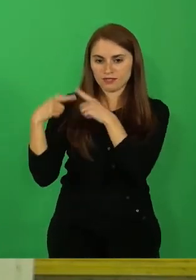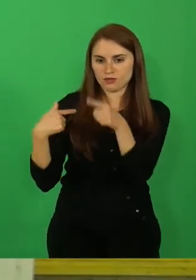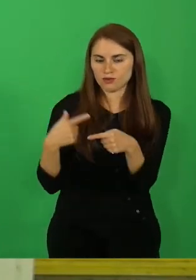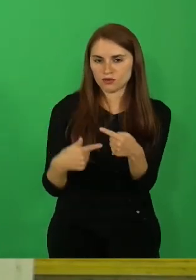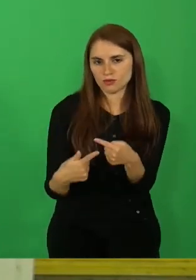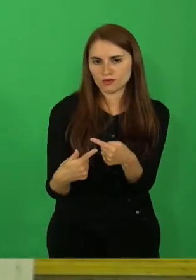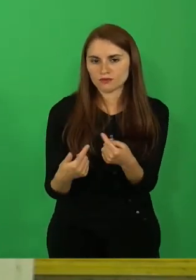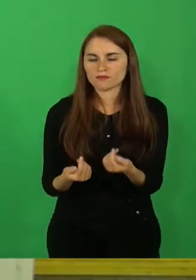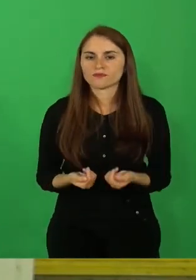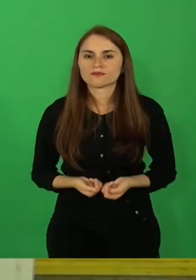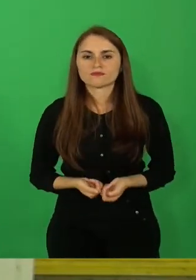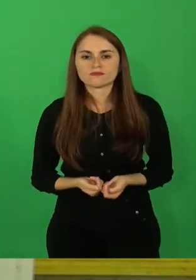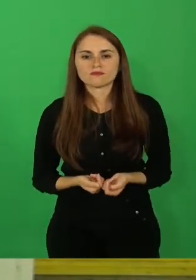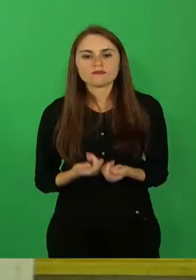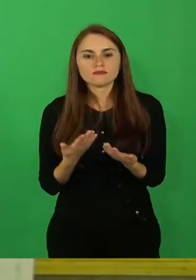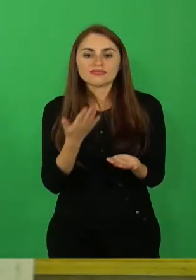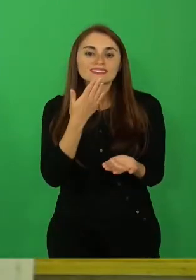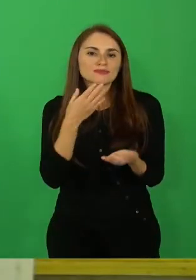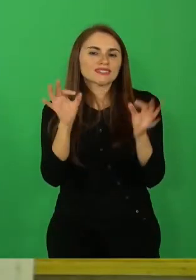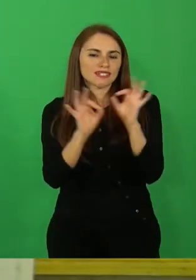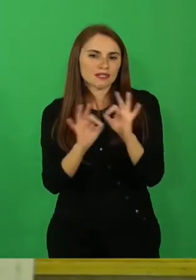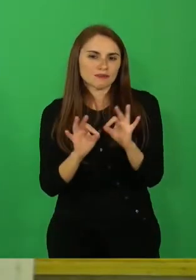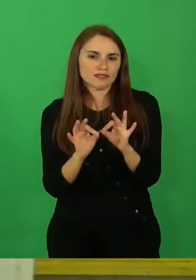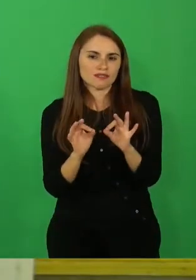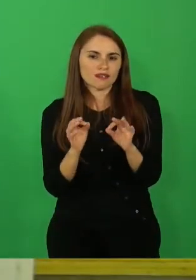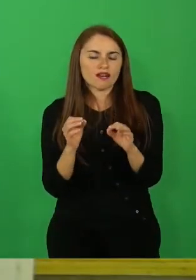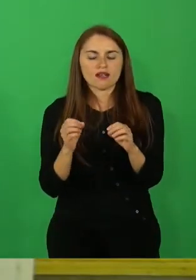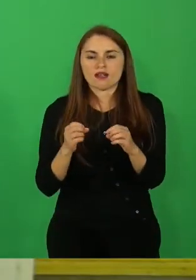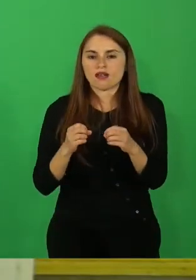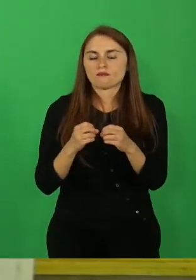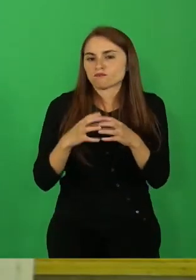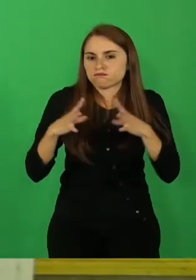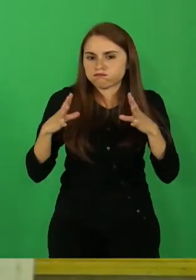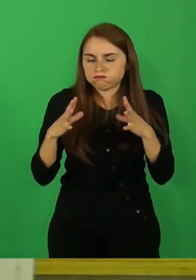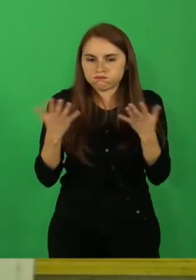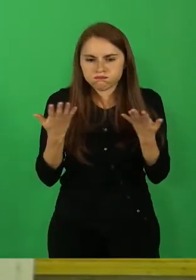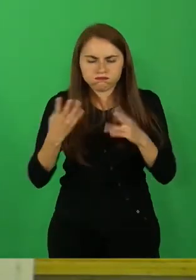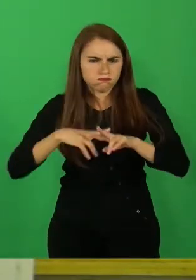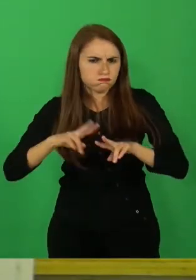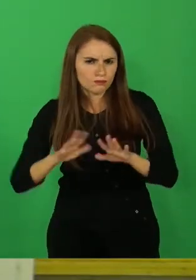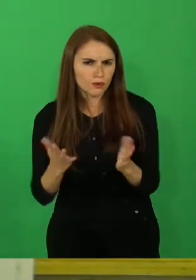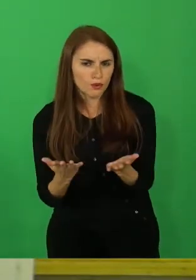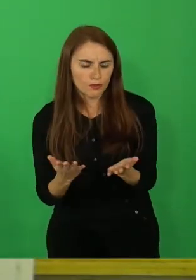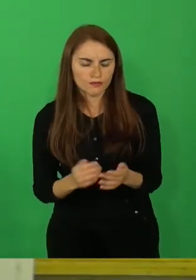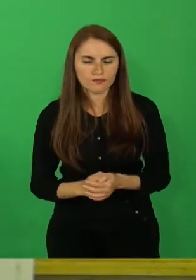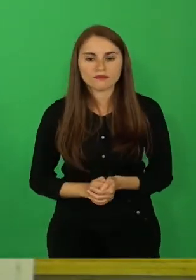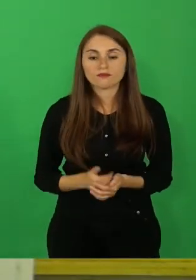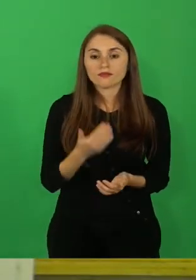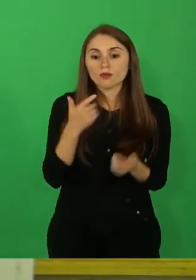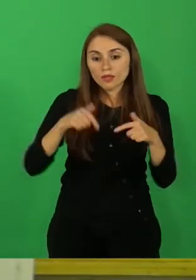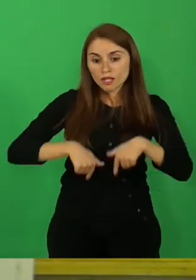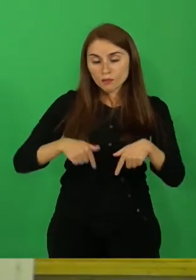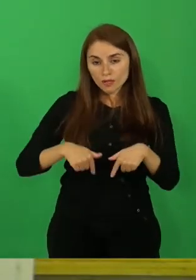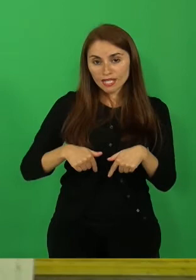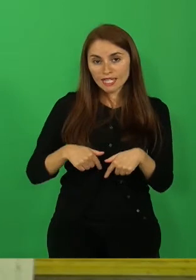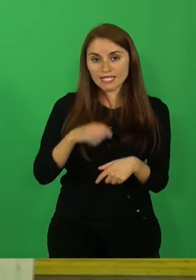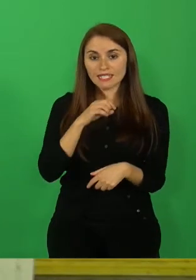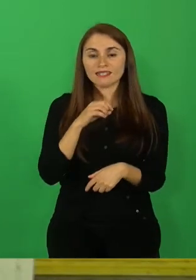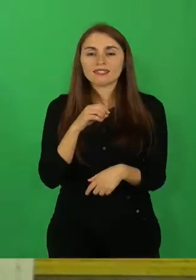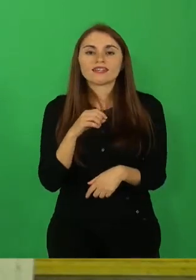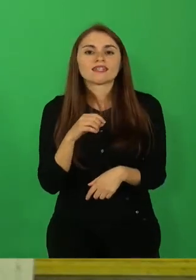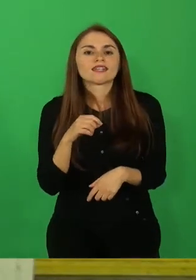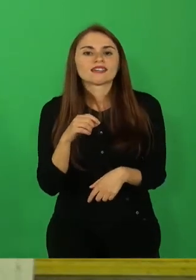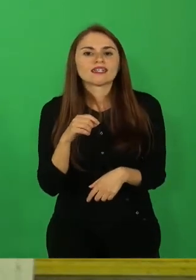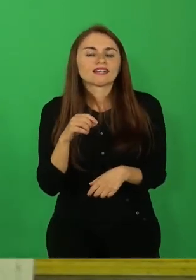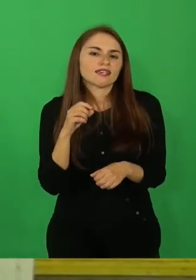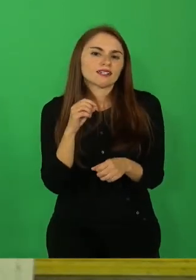reales que me tratan de explicar un suceso sobrenatural. Por ejemplo, en nuestra zona tenemos la leyenda de Tololopampa,